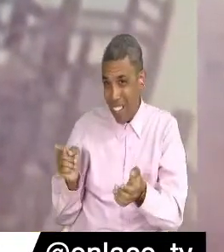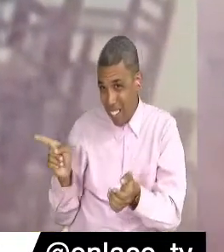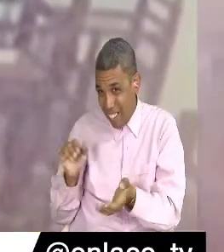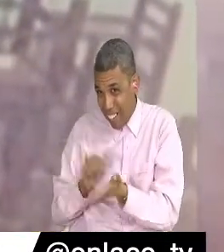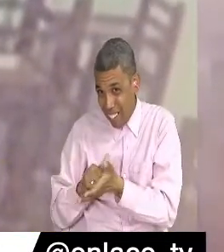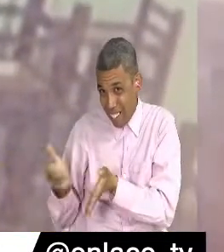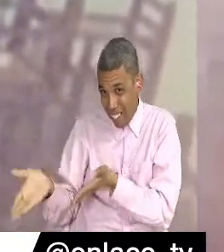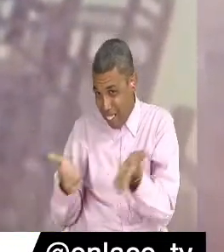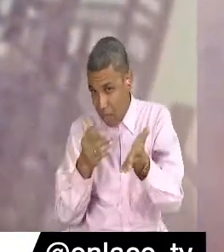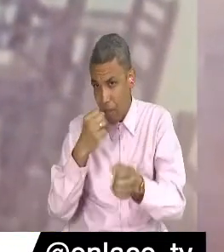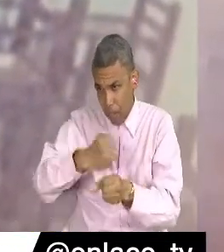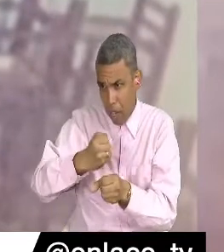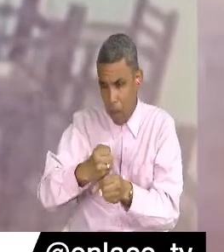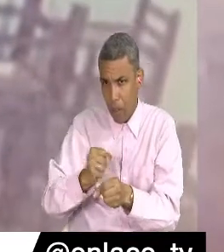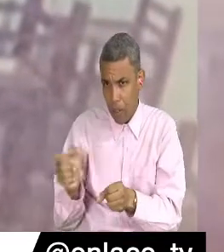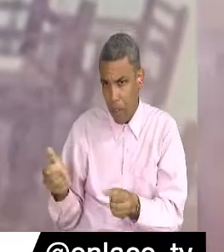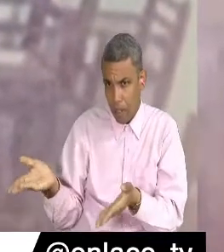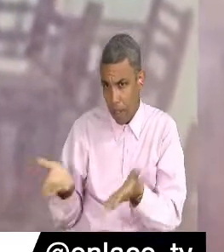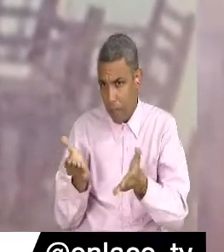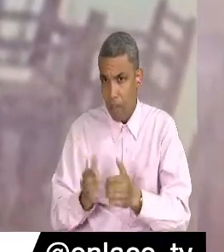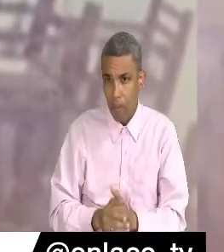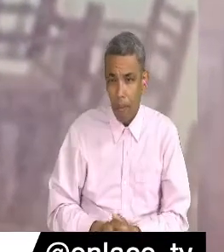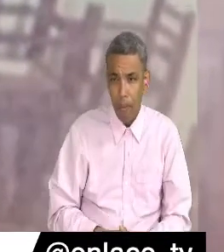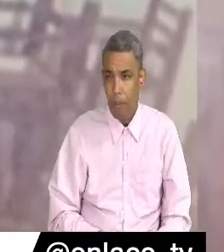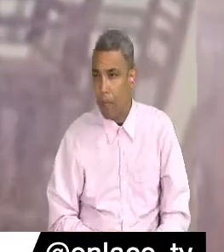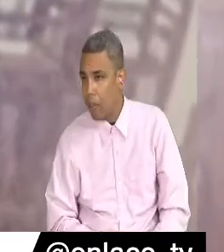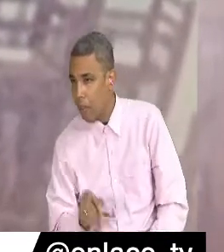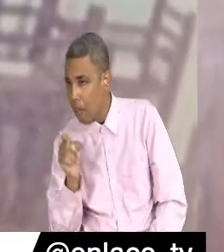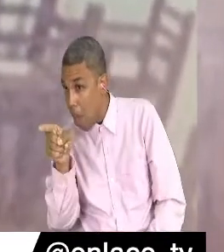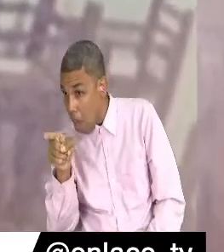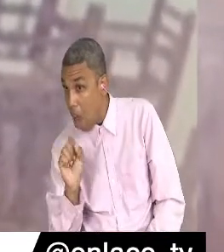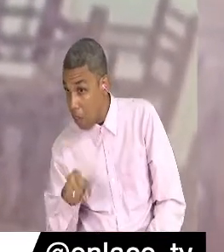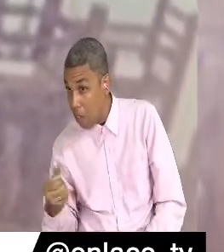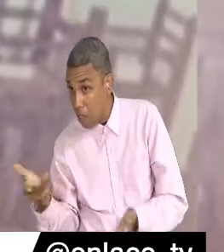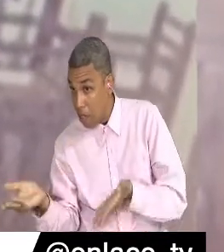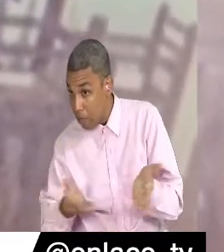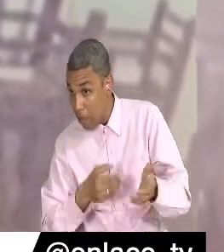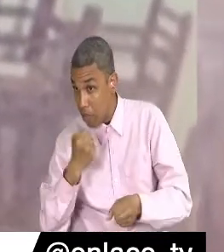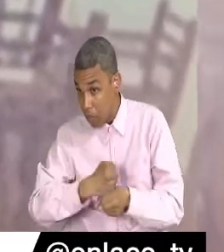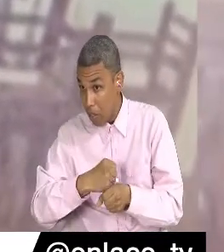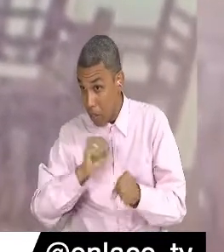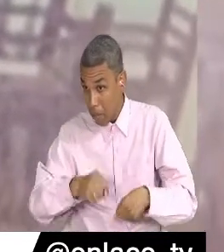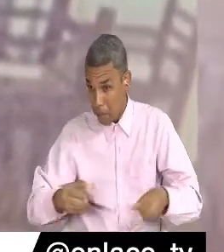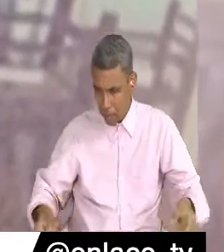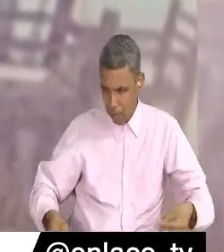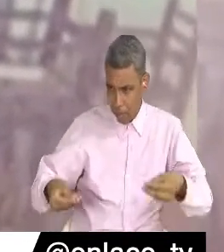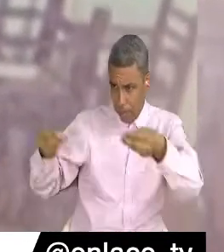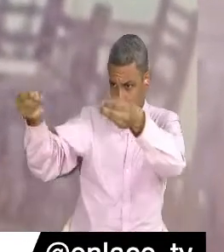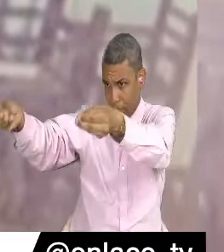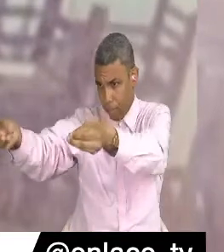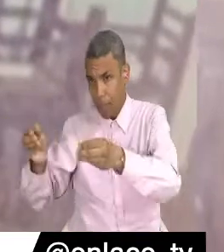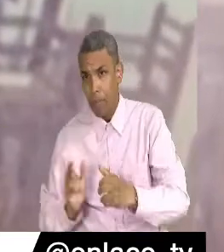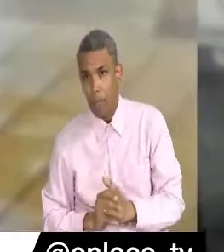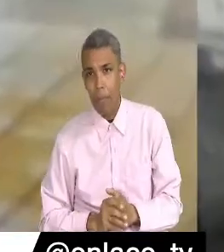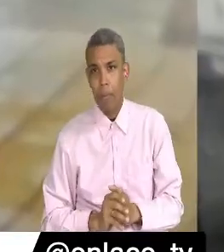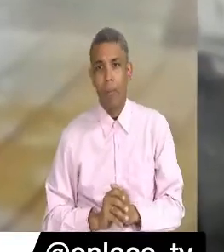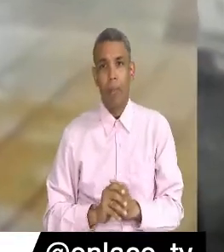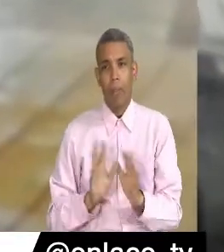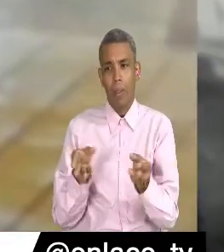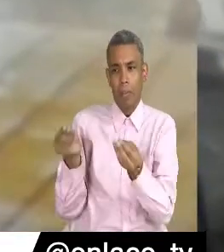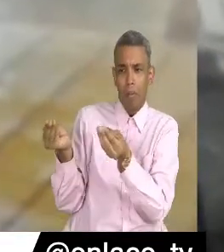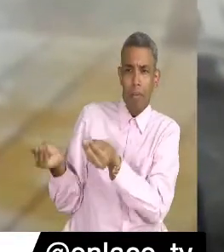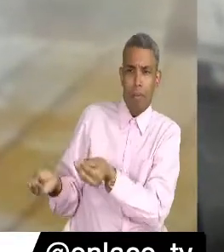la señora obviamente me dice, ah, ¿usted es el que va a trabajar? Y yo le digo, sí, sí, señora. Ah, bueno, tome. Y me larga a mí el uniforme. ¿Y usted